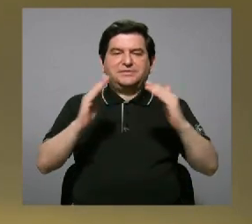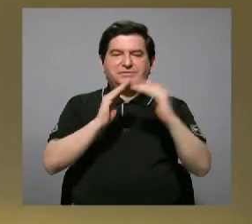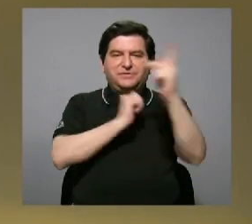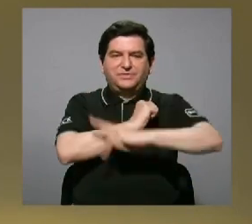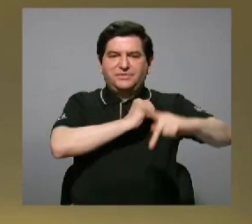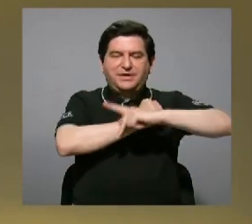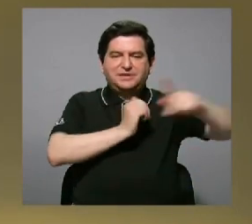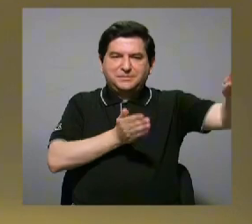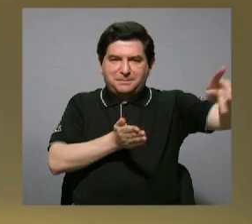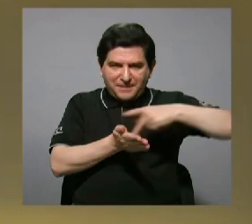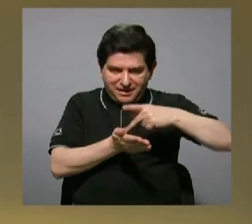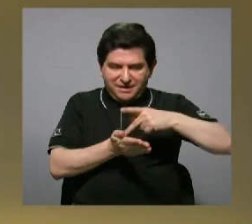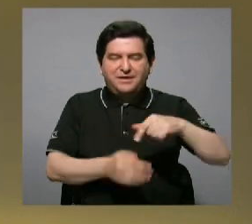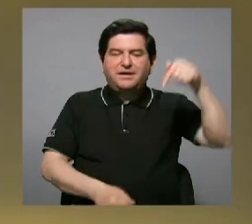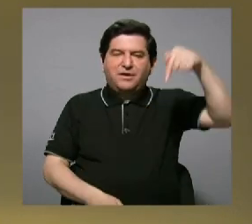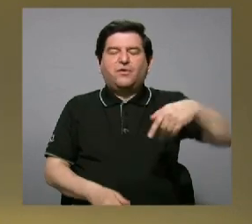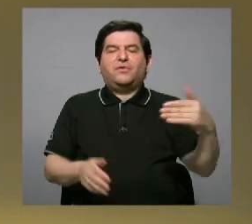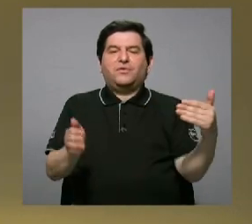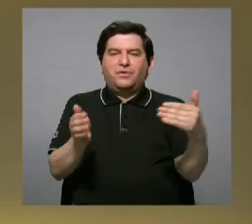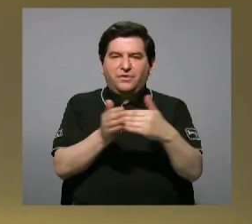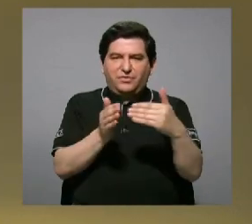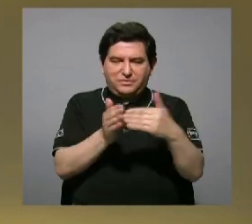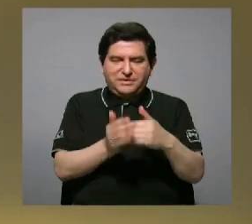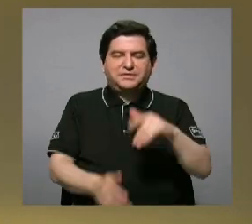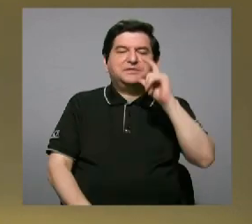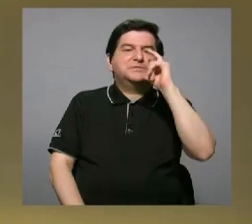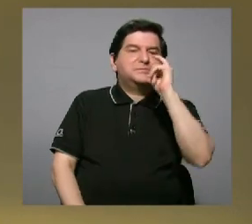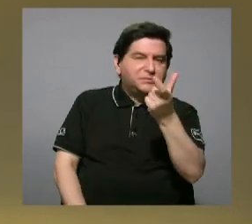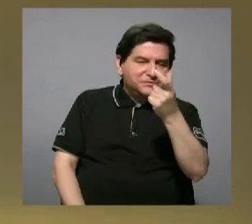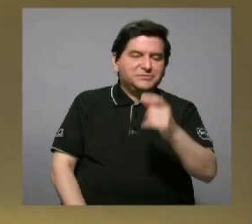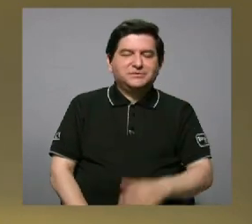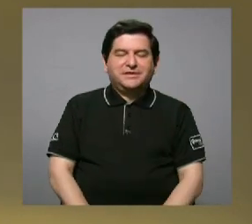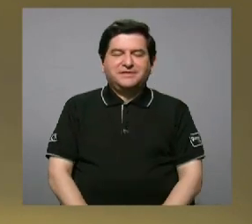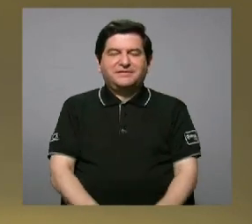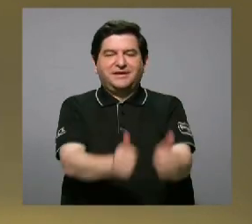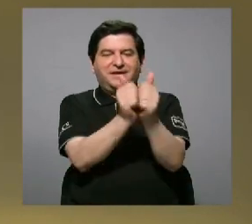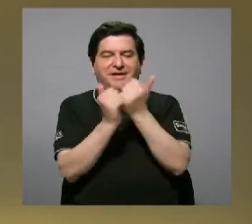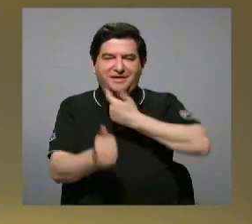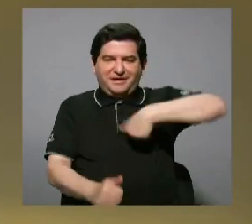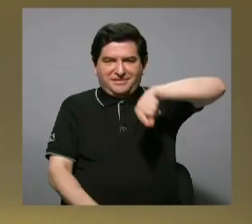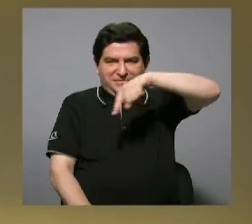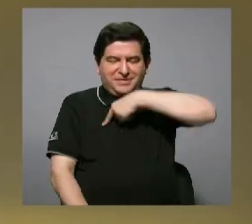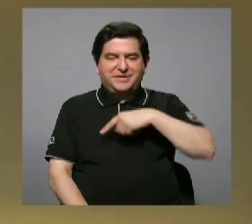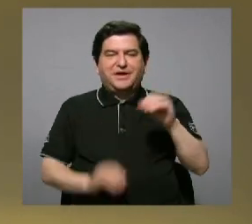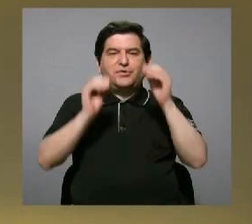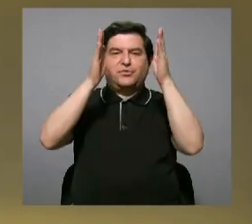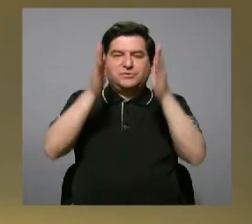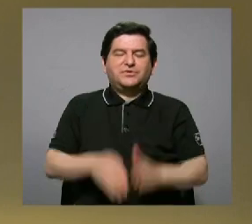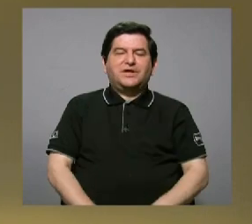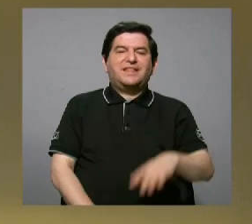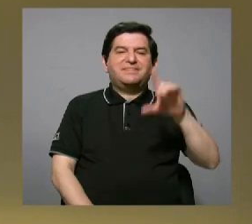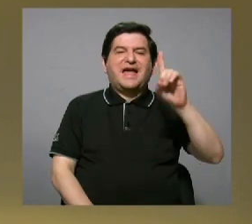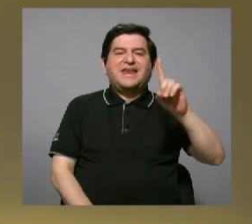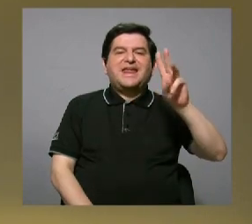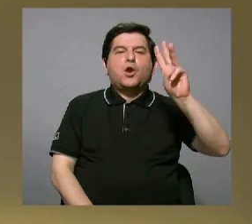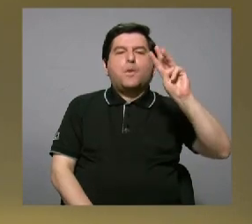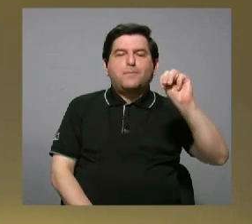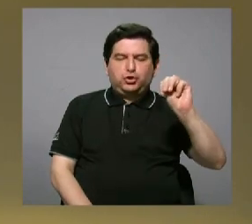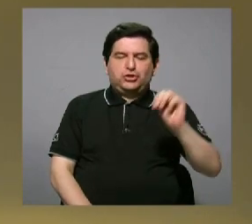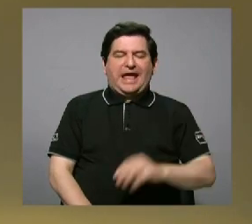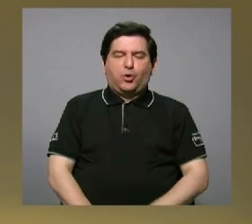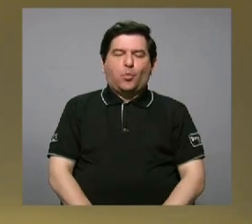este país. Y hoy volvemos, afortunadamente, a tener con nosotros al profesor Danilo Montero,